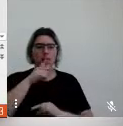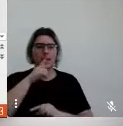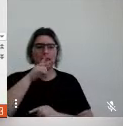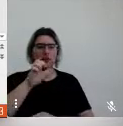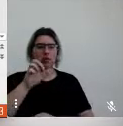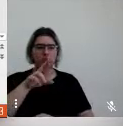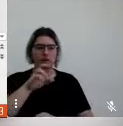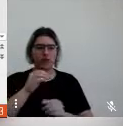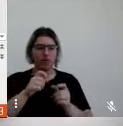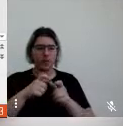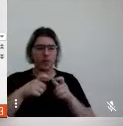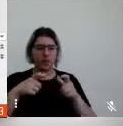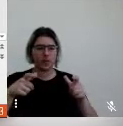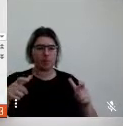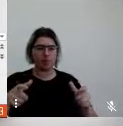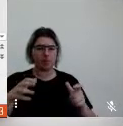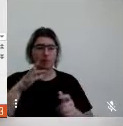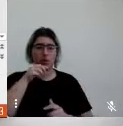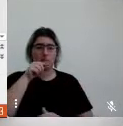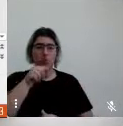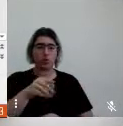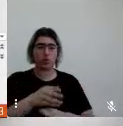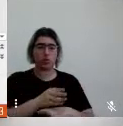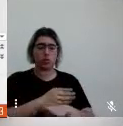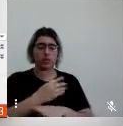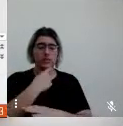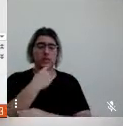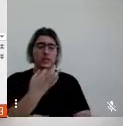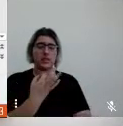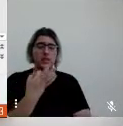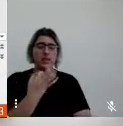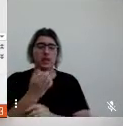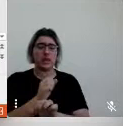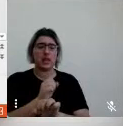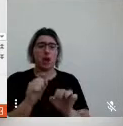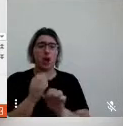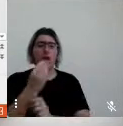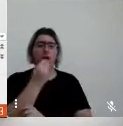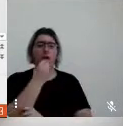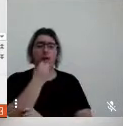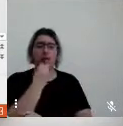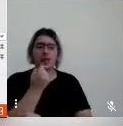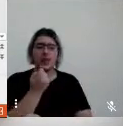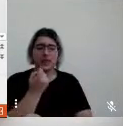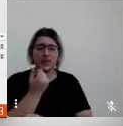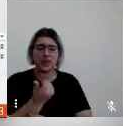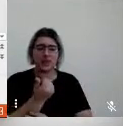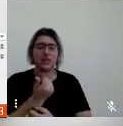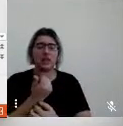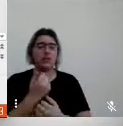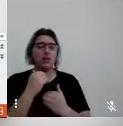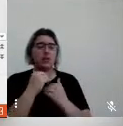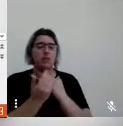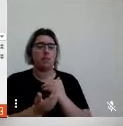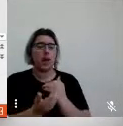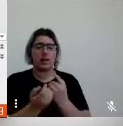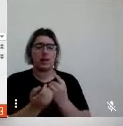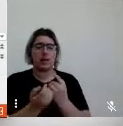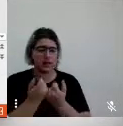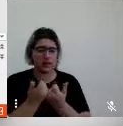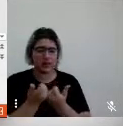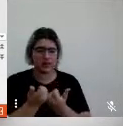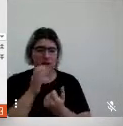decía, en muchos casos se ve que comiendo una cantidad de pan que parece que es